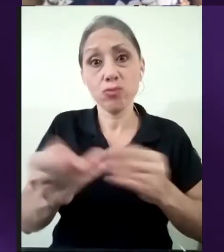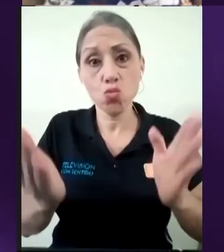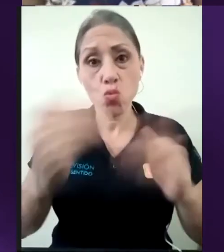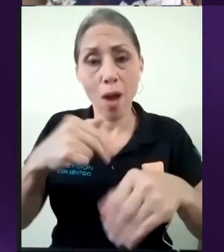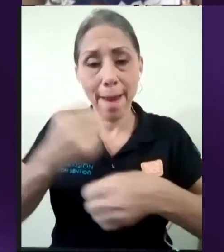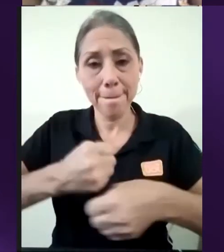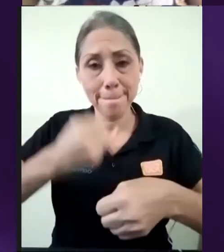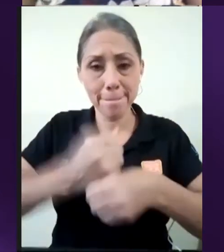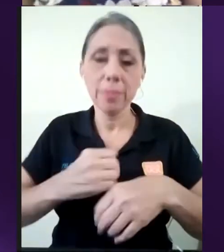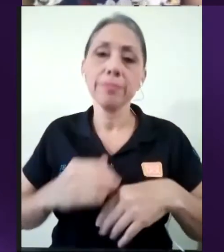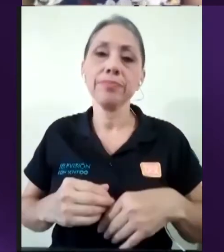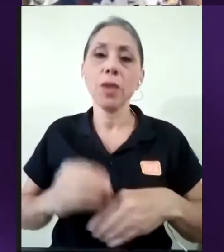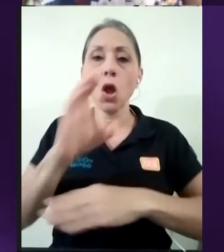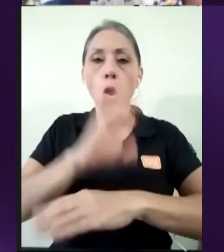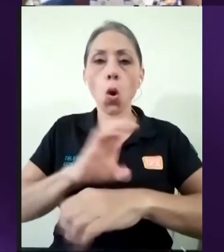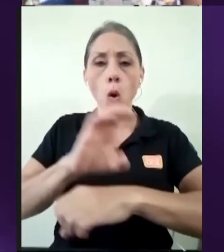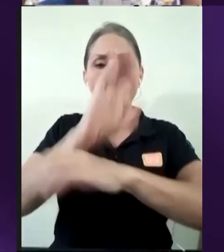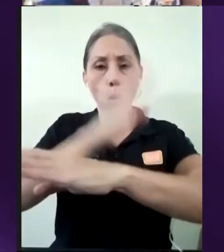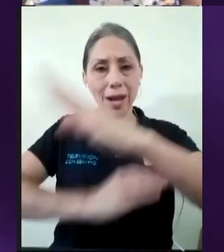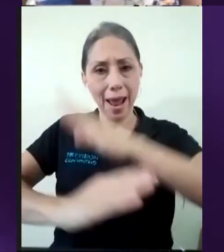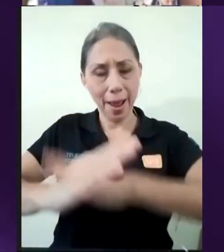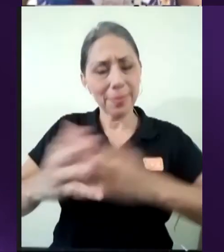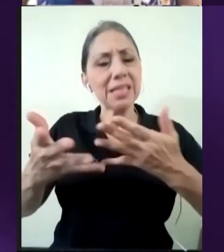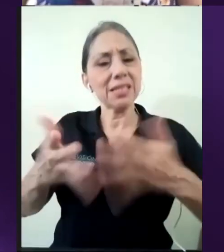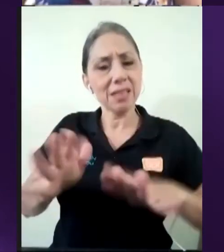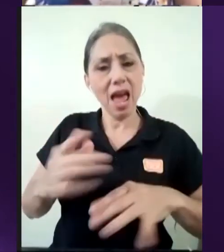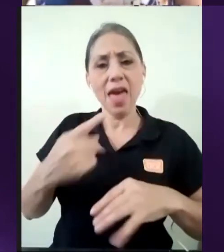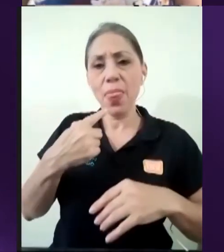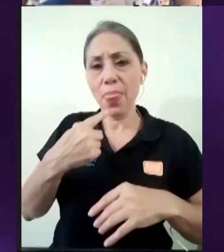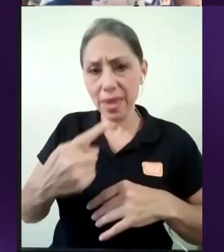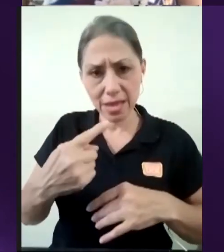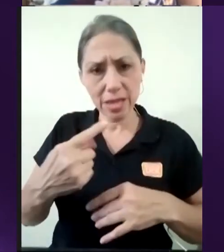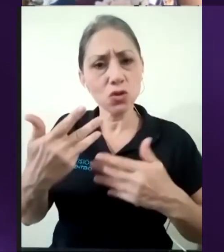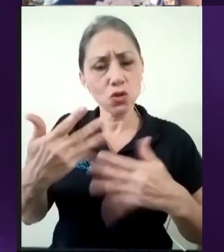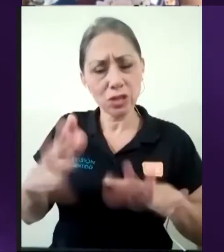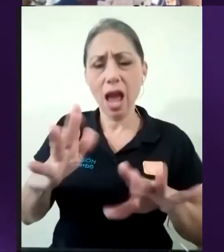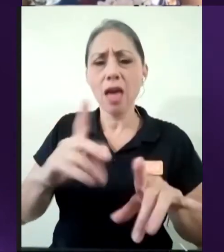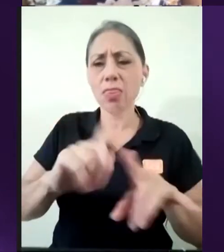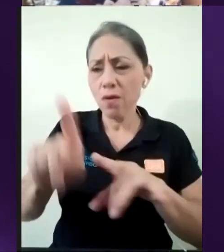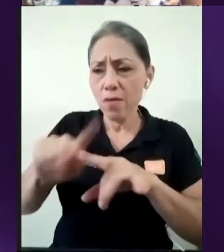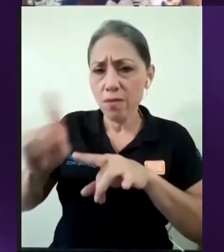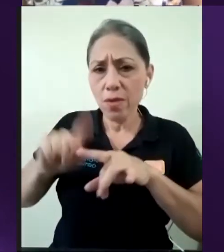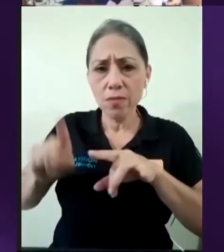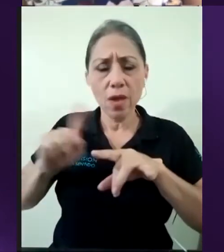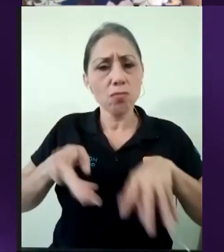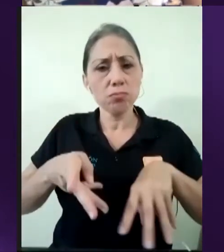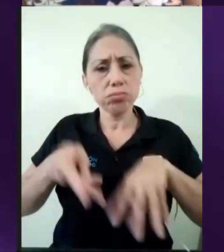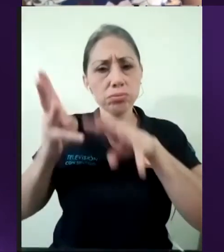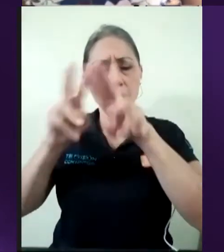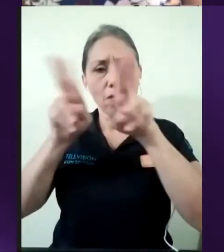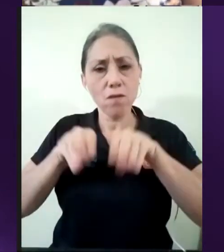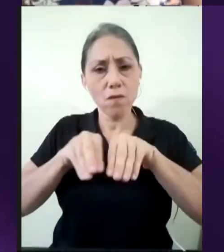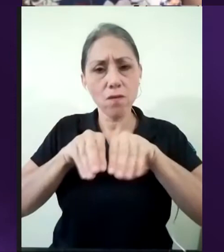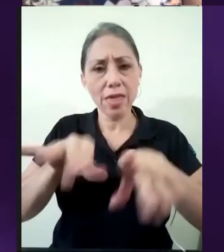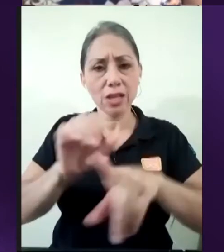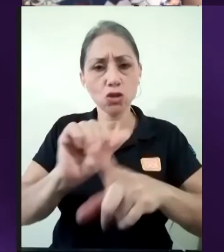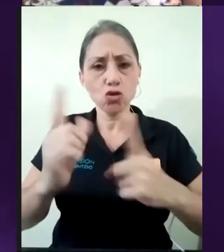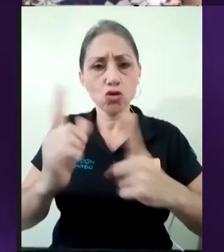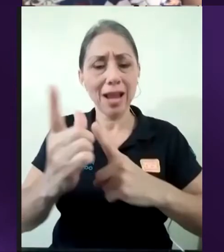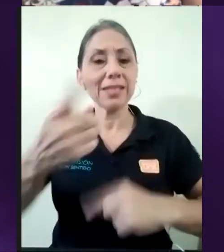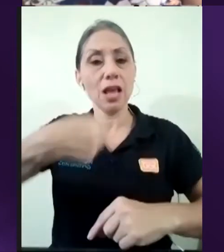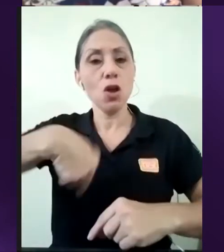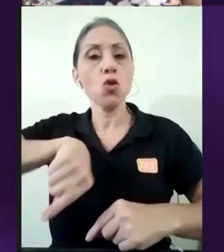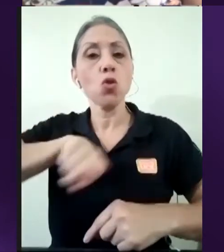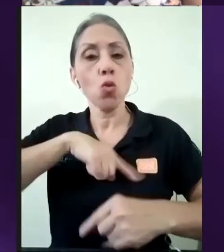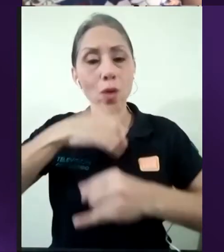CONAPDIS hemos dicho y hemos así señalado en las diferentes redes sociales que somos una institución